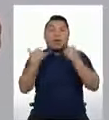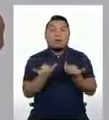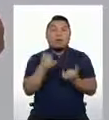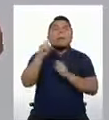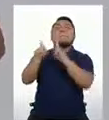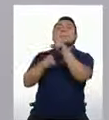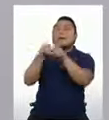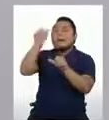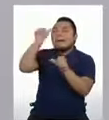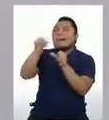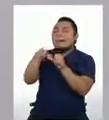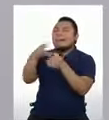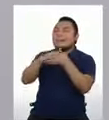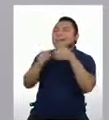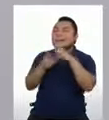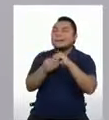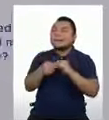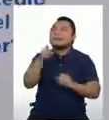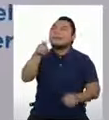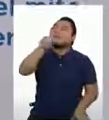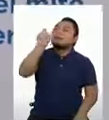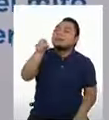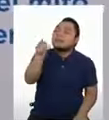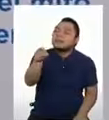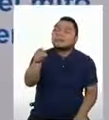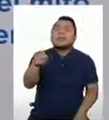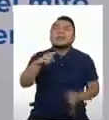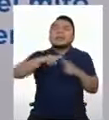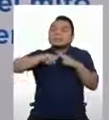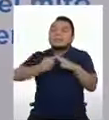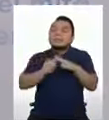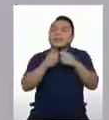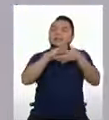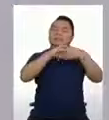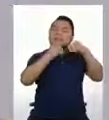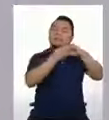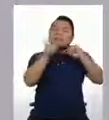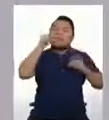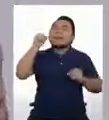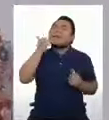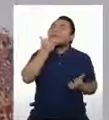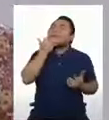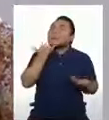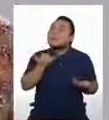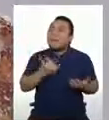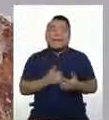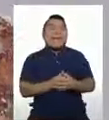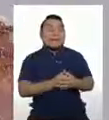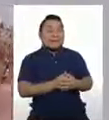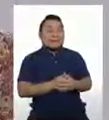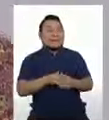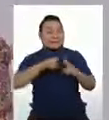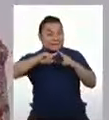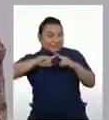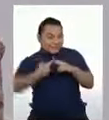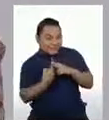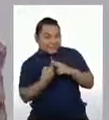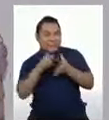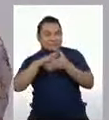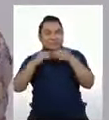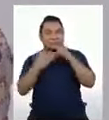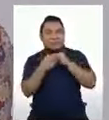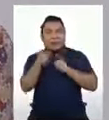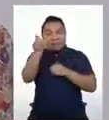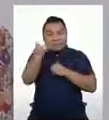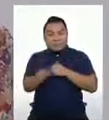ver si se acuerda de todo. Cuéntanos, Patti, ¿qué sucedió al inicio del mito de ayer? Al inicio sucedió que los personajes, que